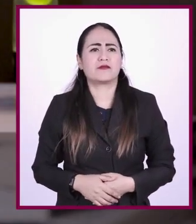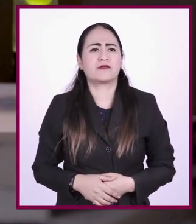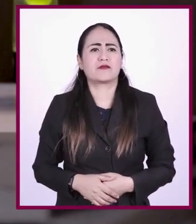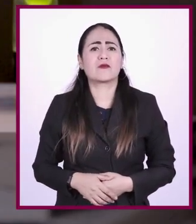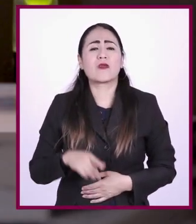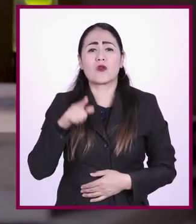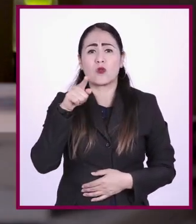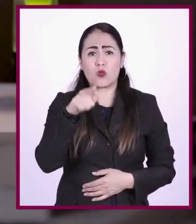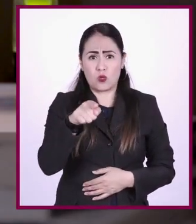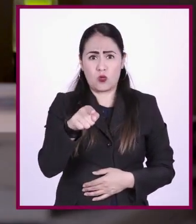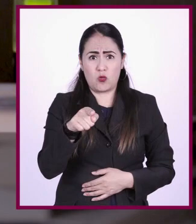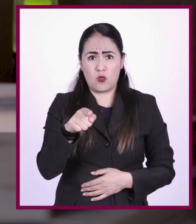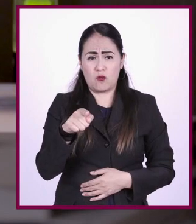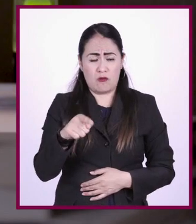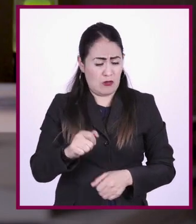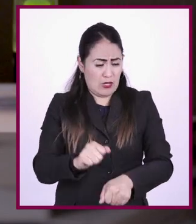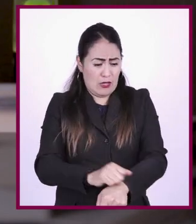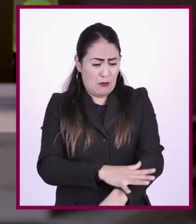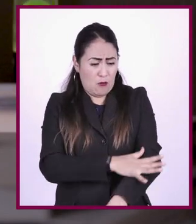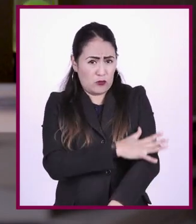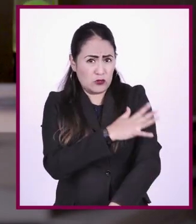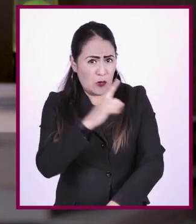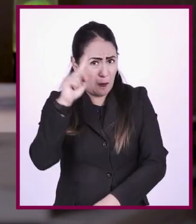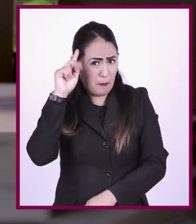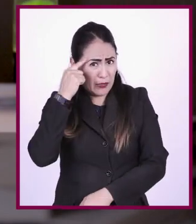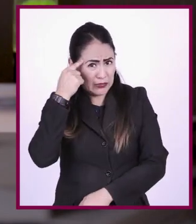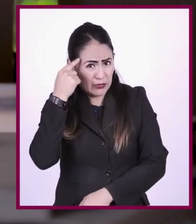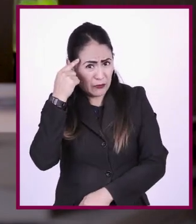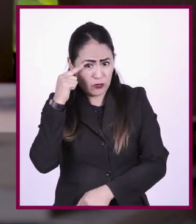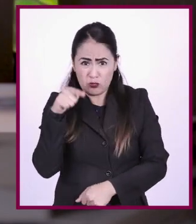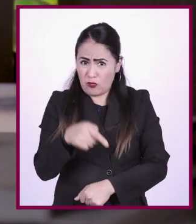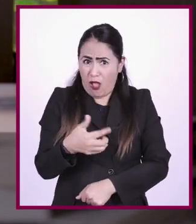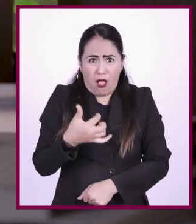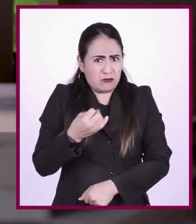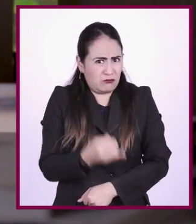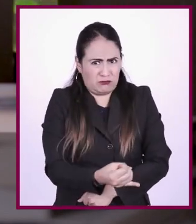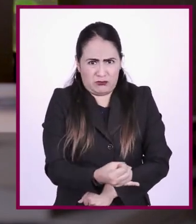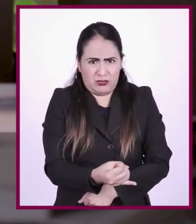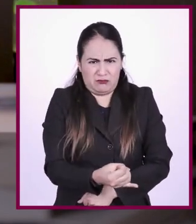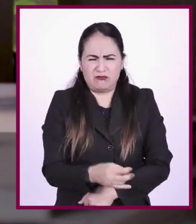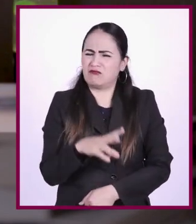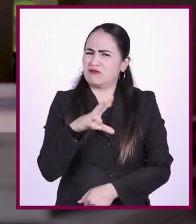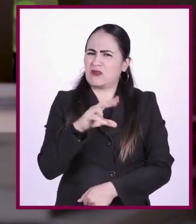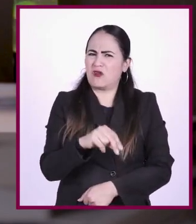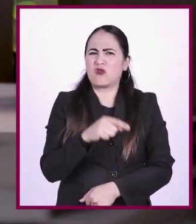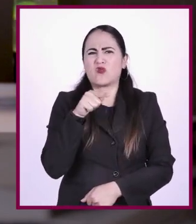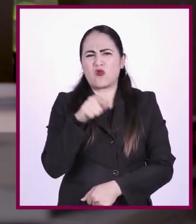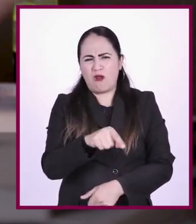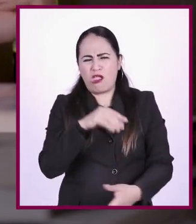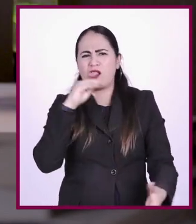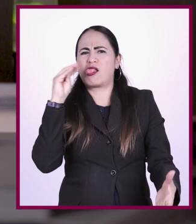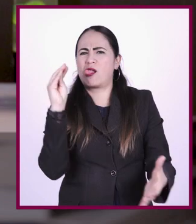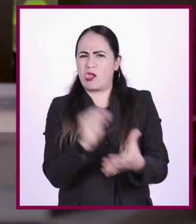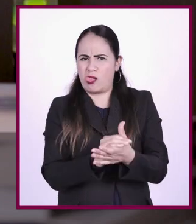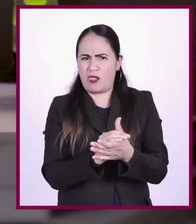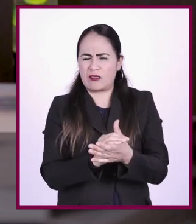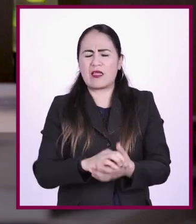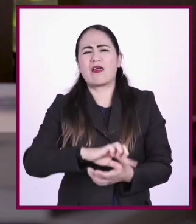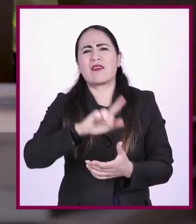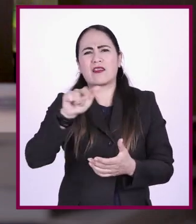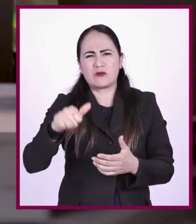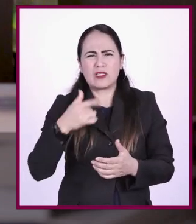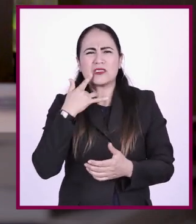Recuerda que tú no eres tu emoción ni tus pensamientos. Puedes responderles sacándole la lengua y darles un giro